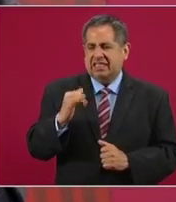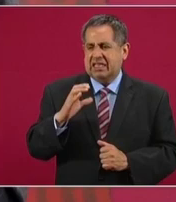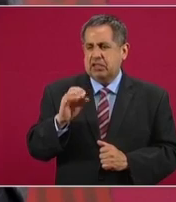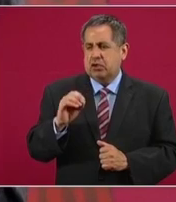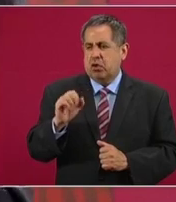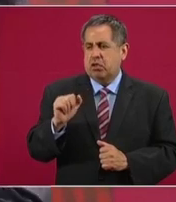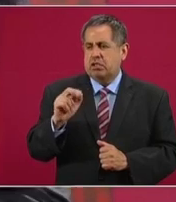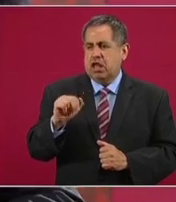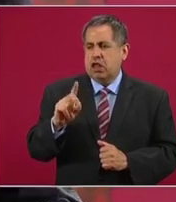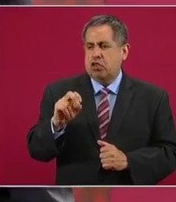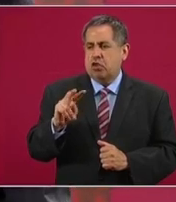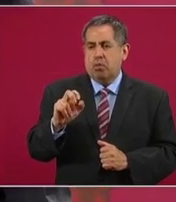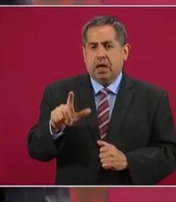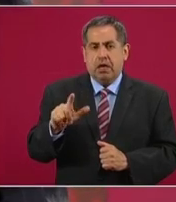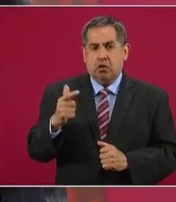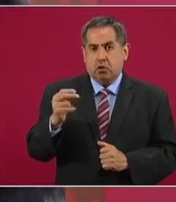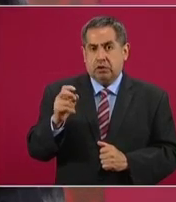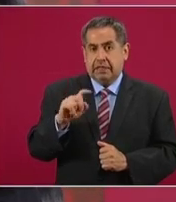gonzález